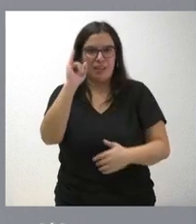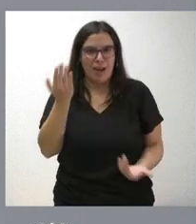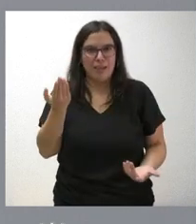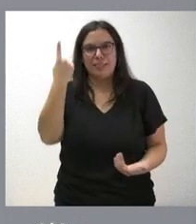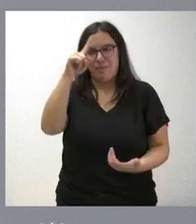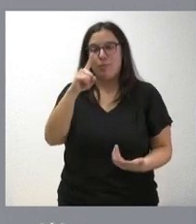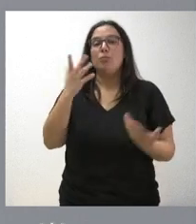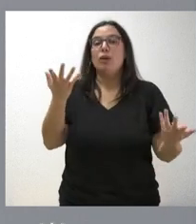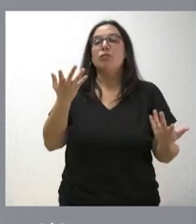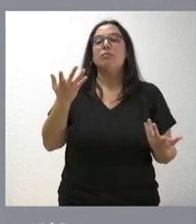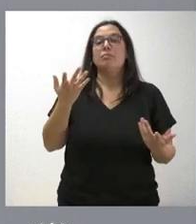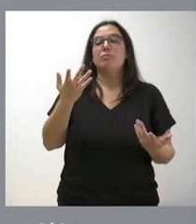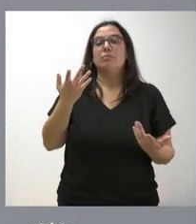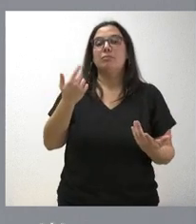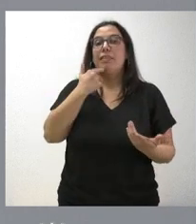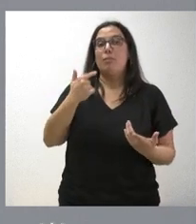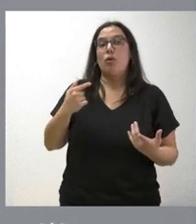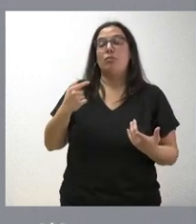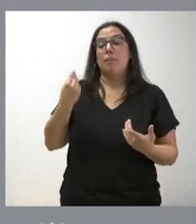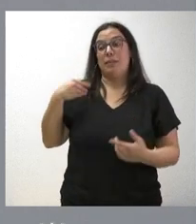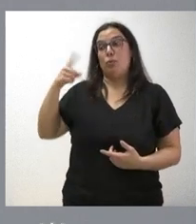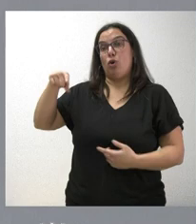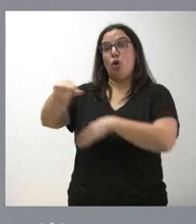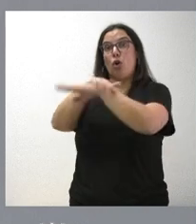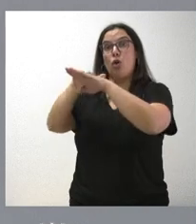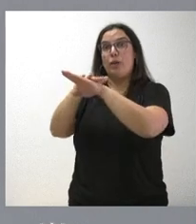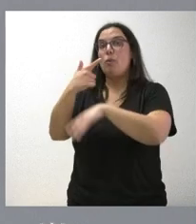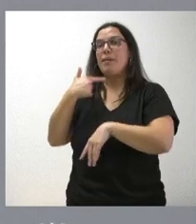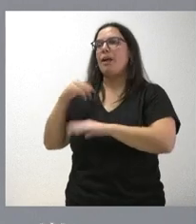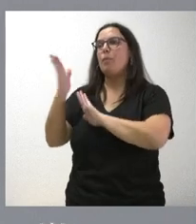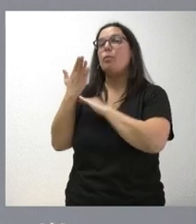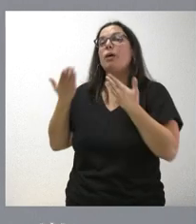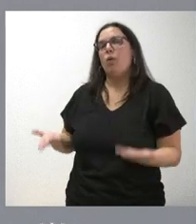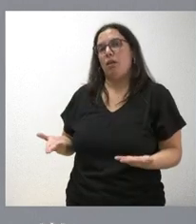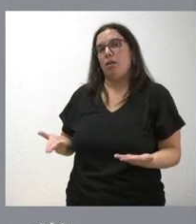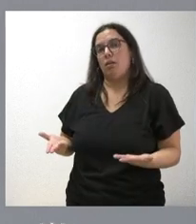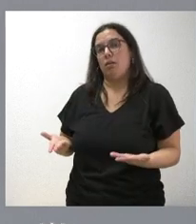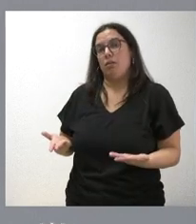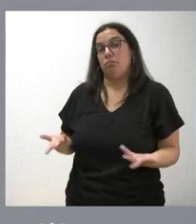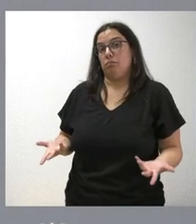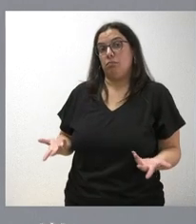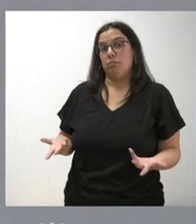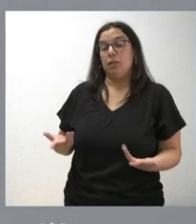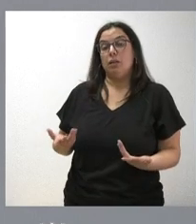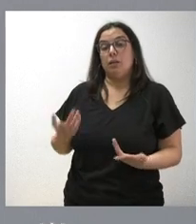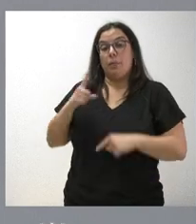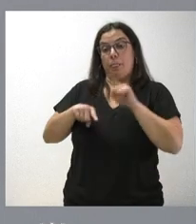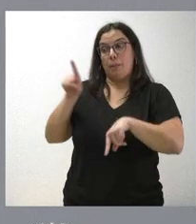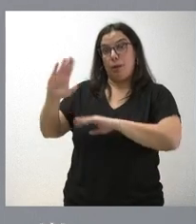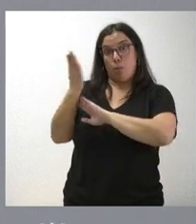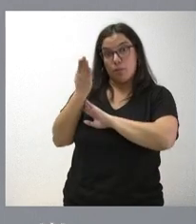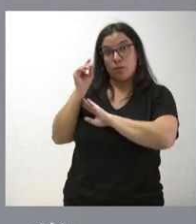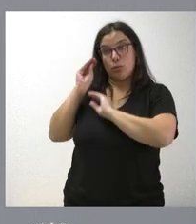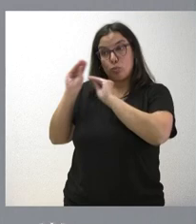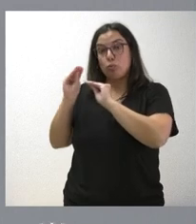decimos nosotros justo al contrario que sea el gobierno que nos diga qué va a poner en encima de la mesa y cuando sepamos lo que va a poner encima de la mesa